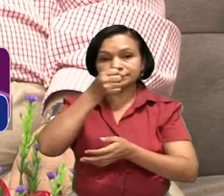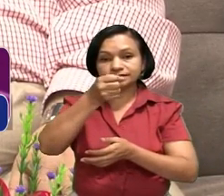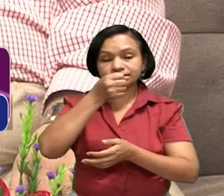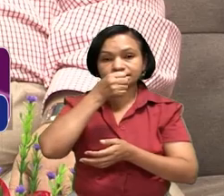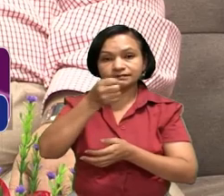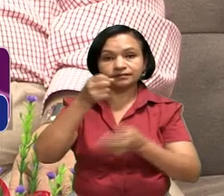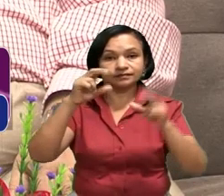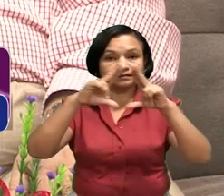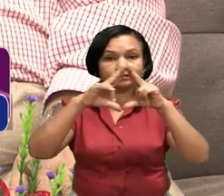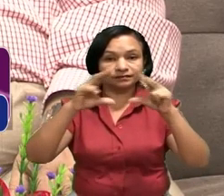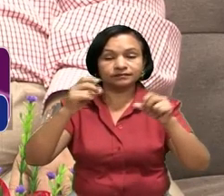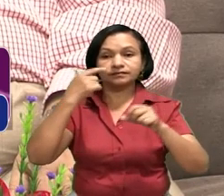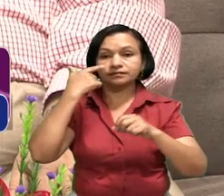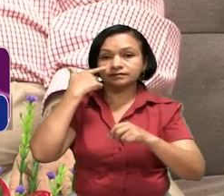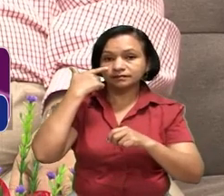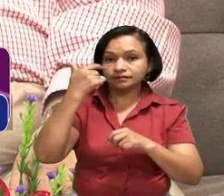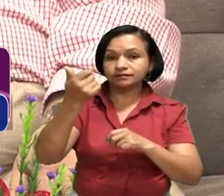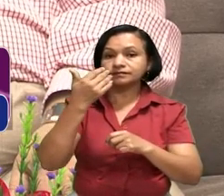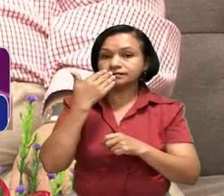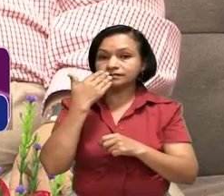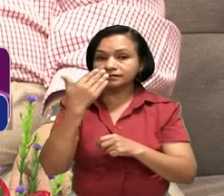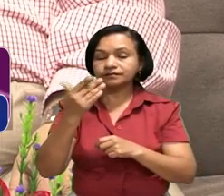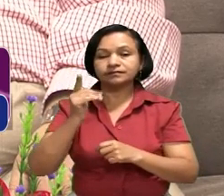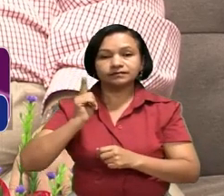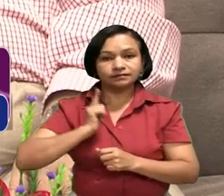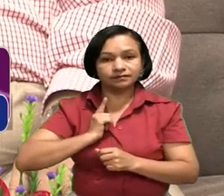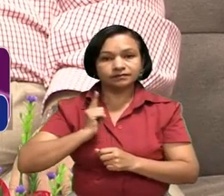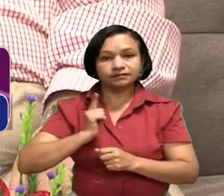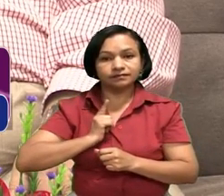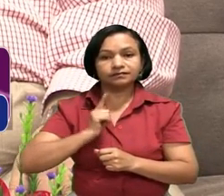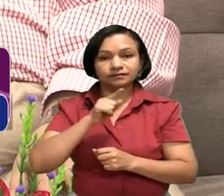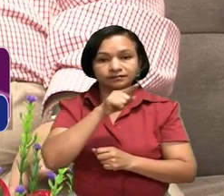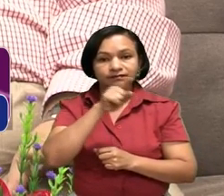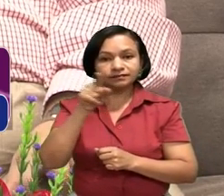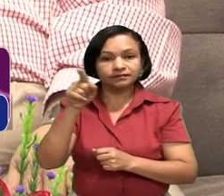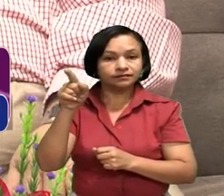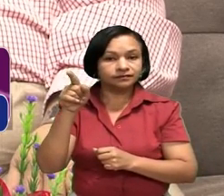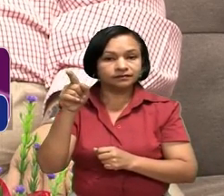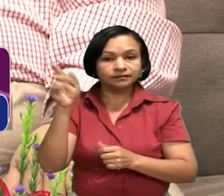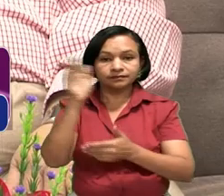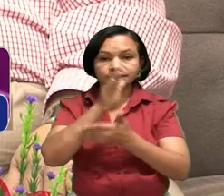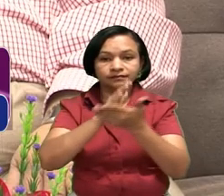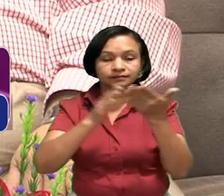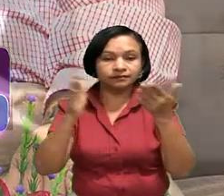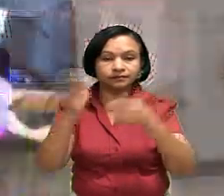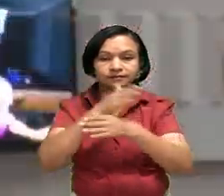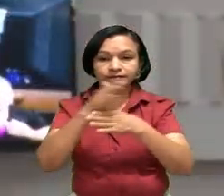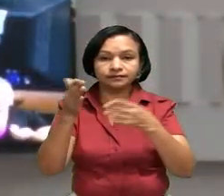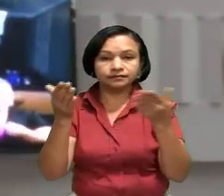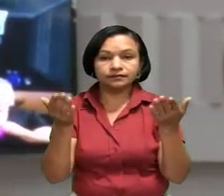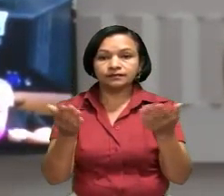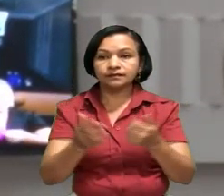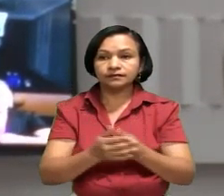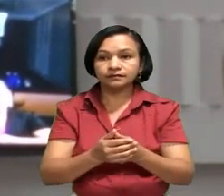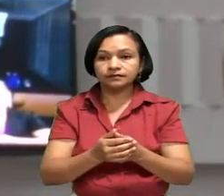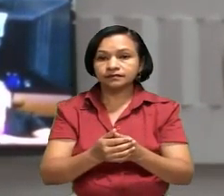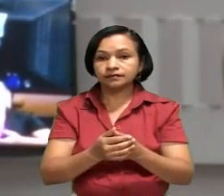calidad que son reconocidos si existen a lo mejor por las razones que sean están